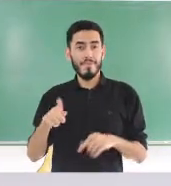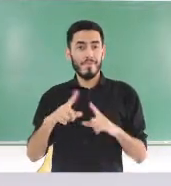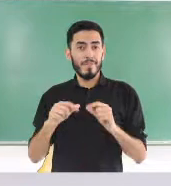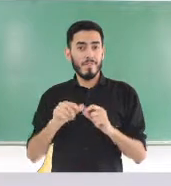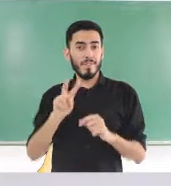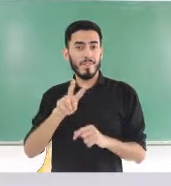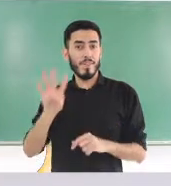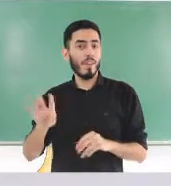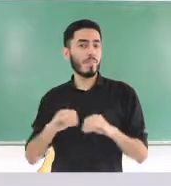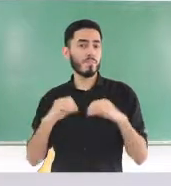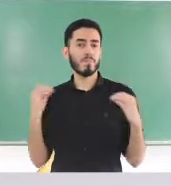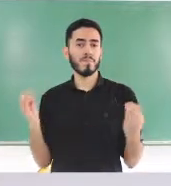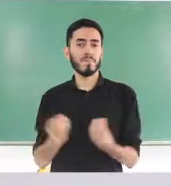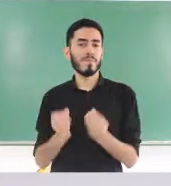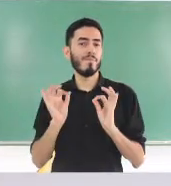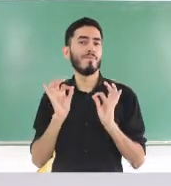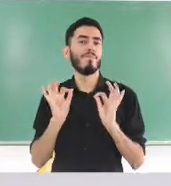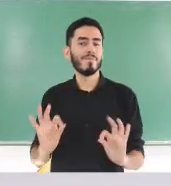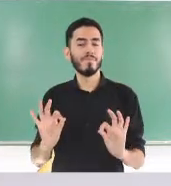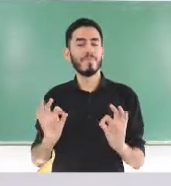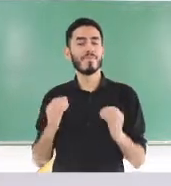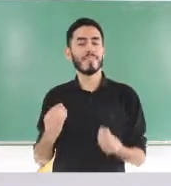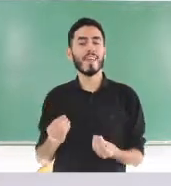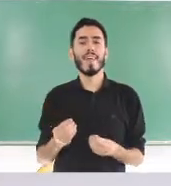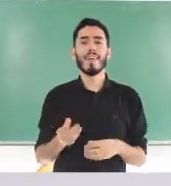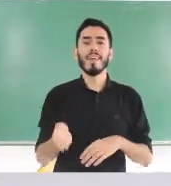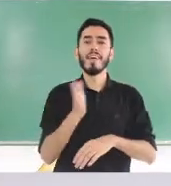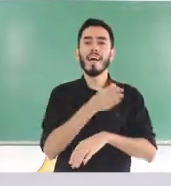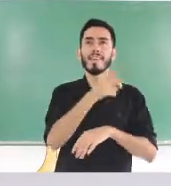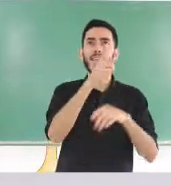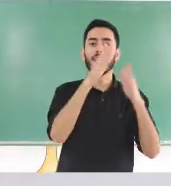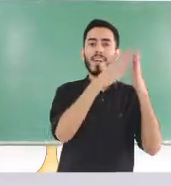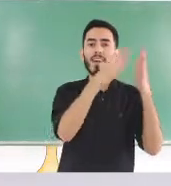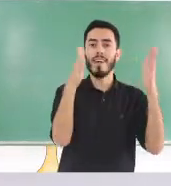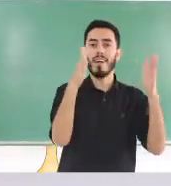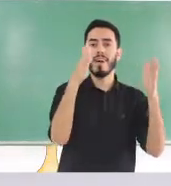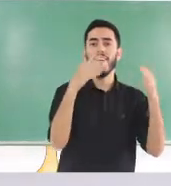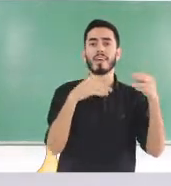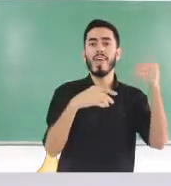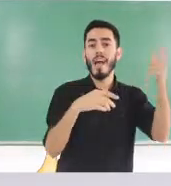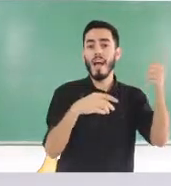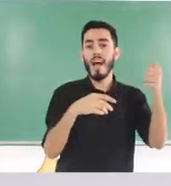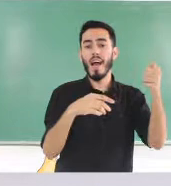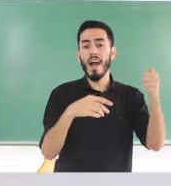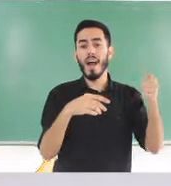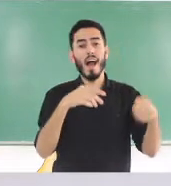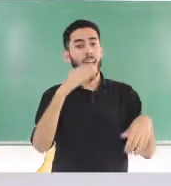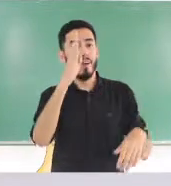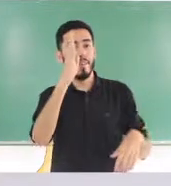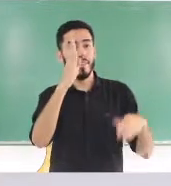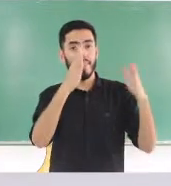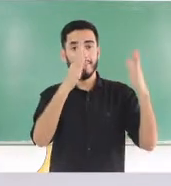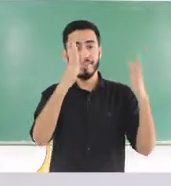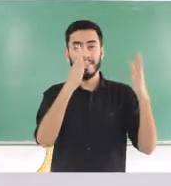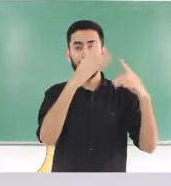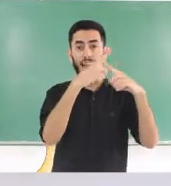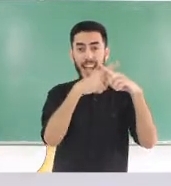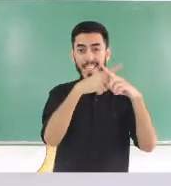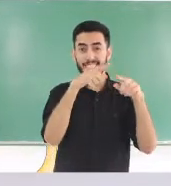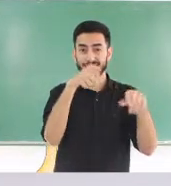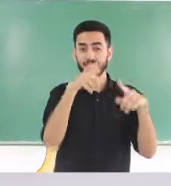resultado de lo que sería el valor correspondiente a el segmento X.